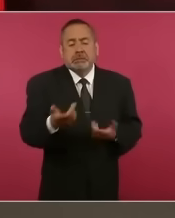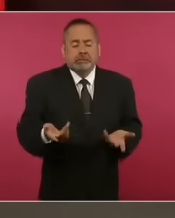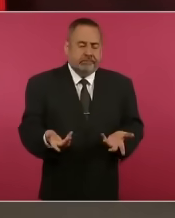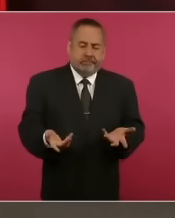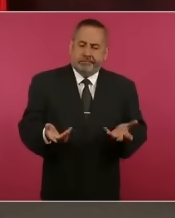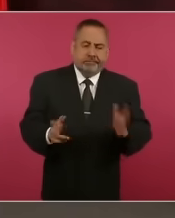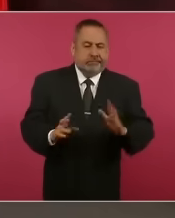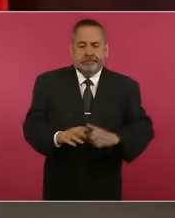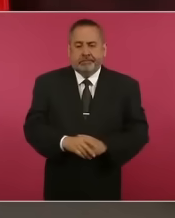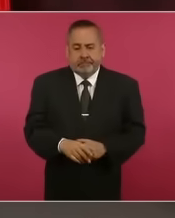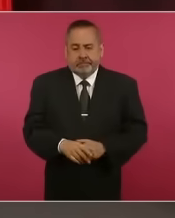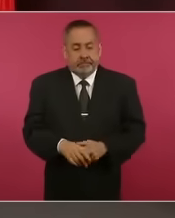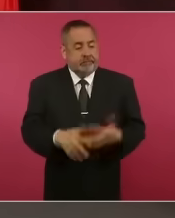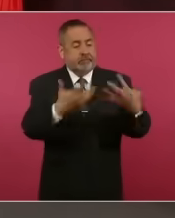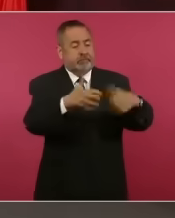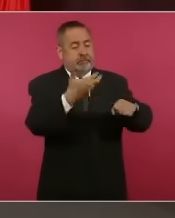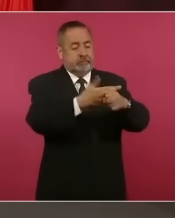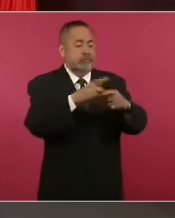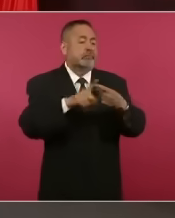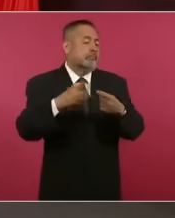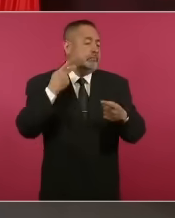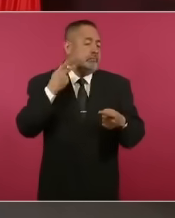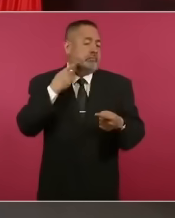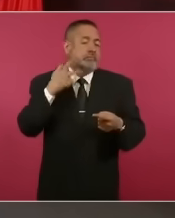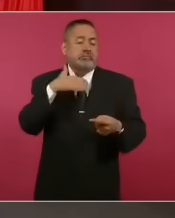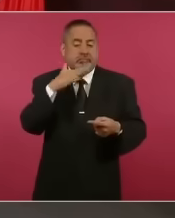Bueno, empresas de políticos